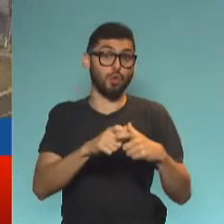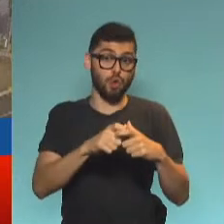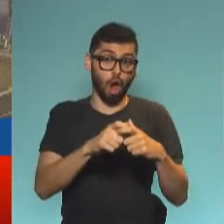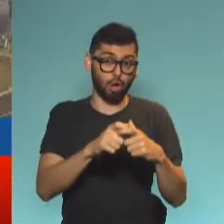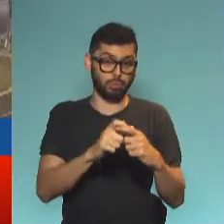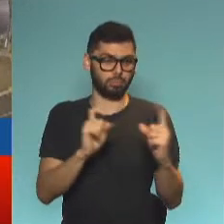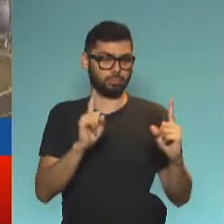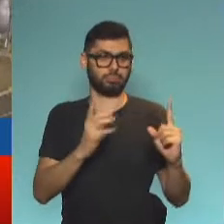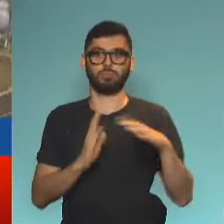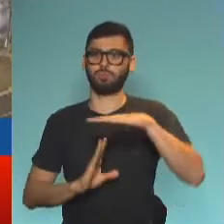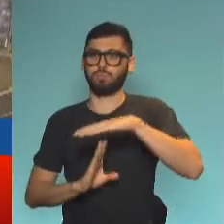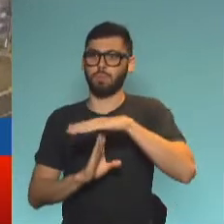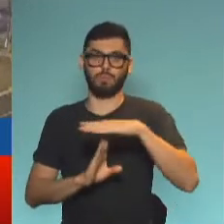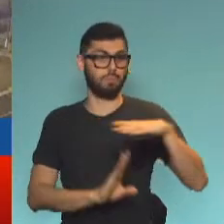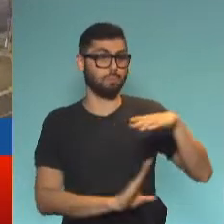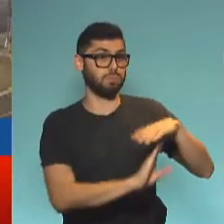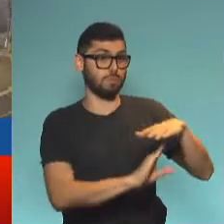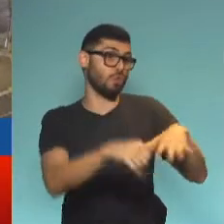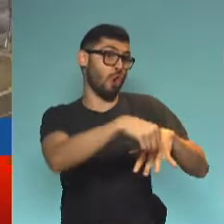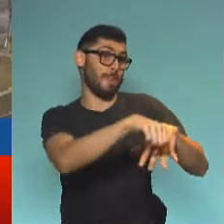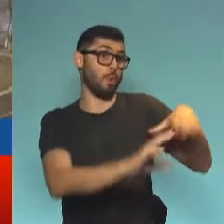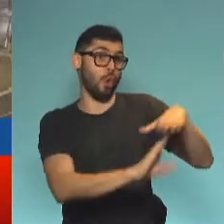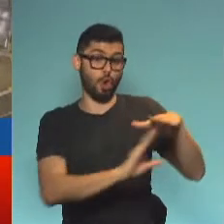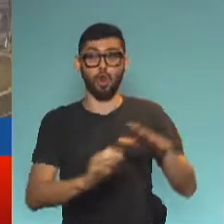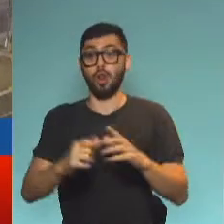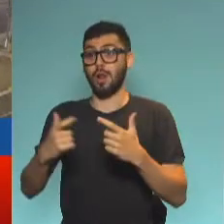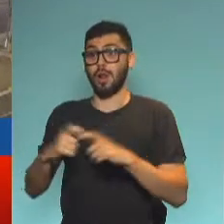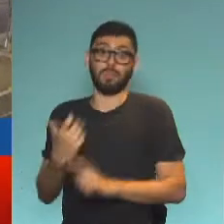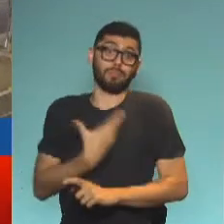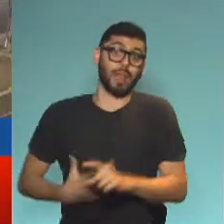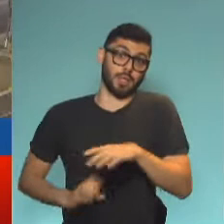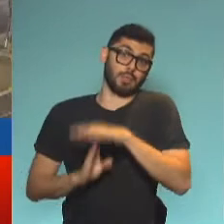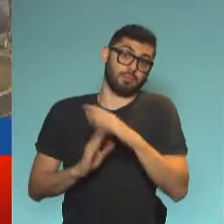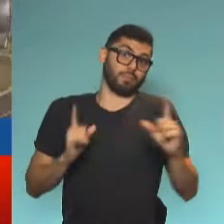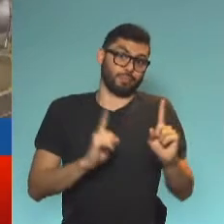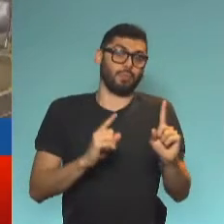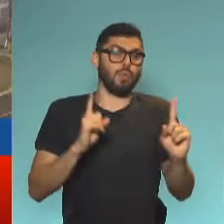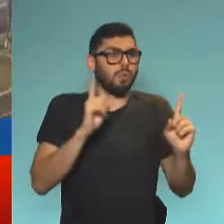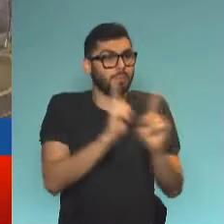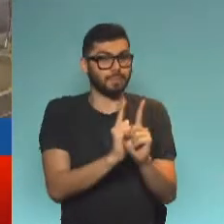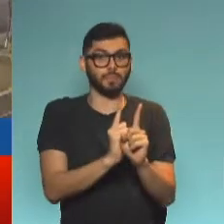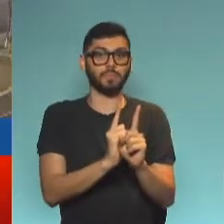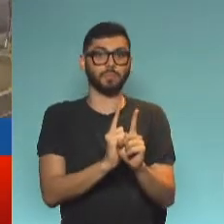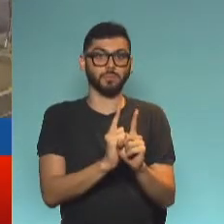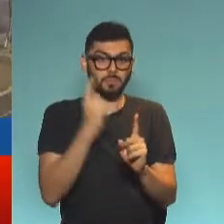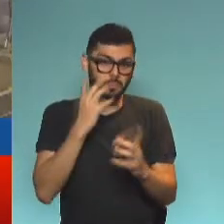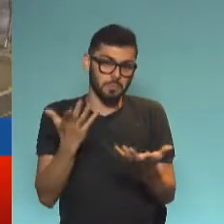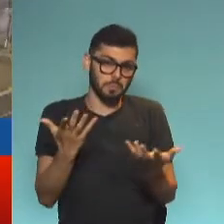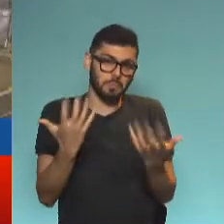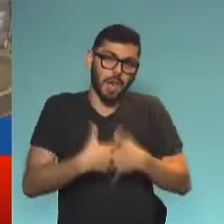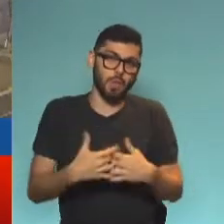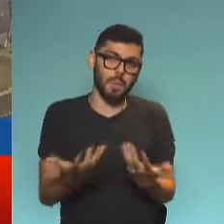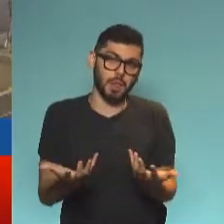dos principales referencias políticas de un país y del comité organizador de un torneo de la magnitud de la Copa América, vos decís, bueno, está todo más o menos